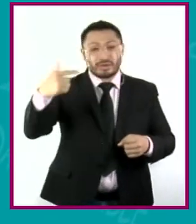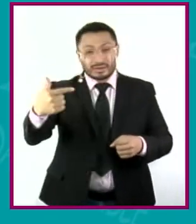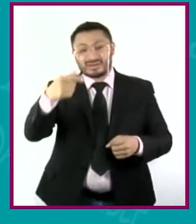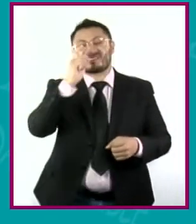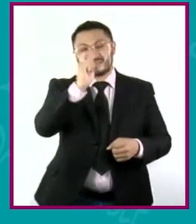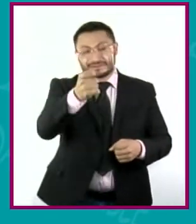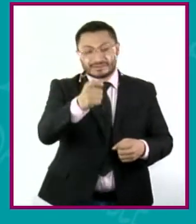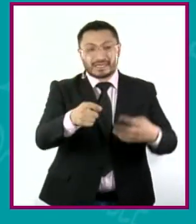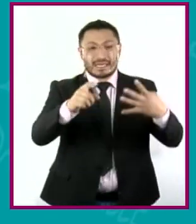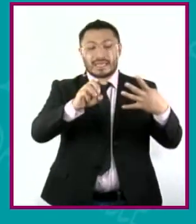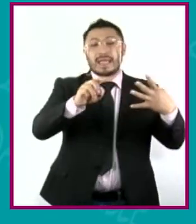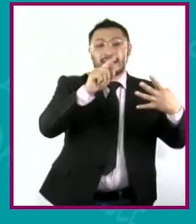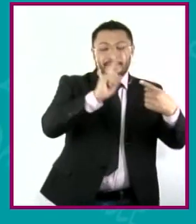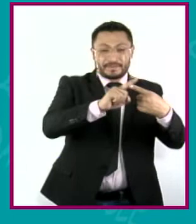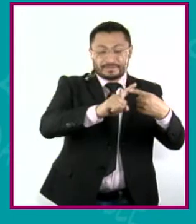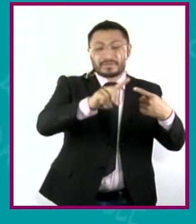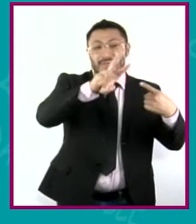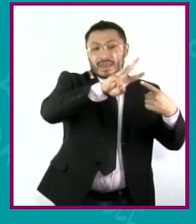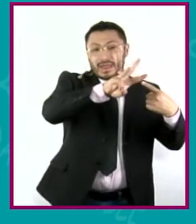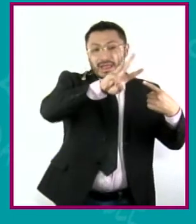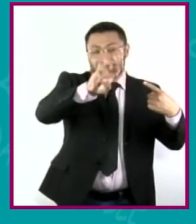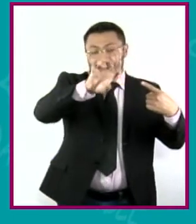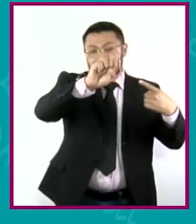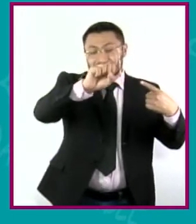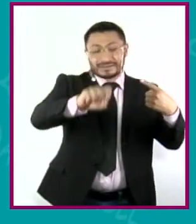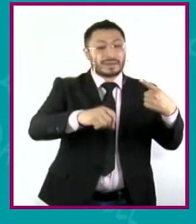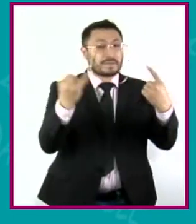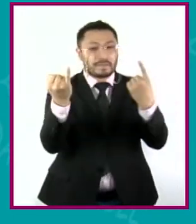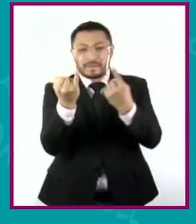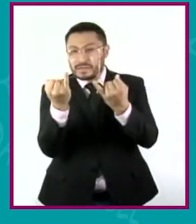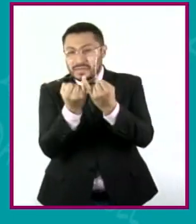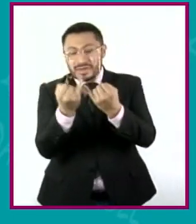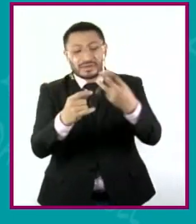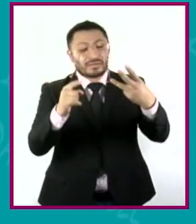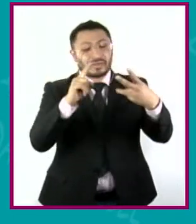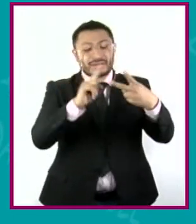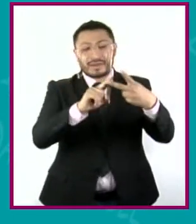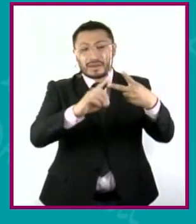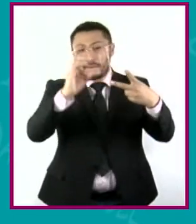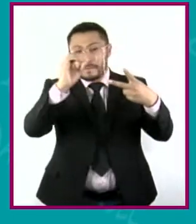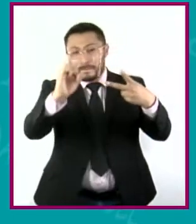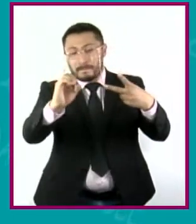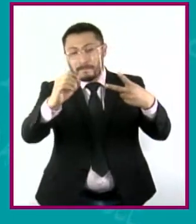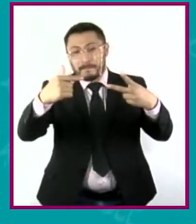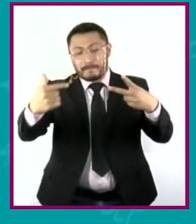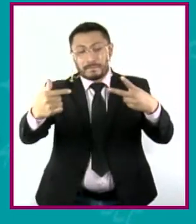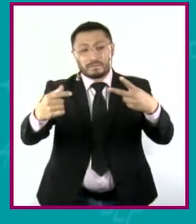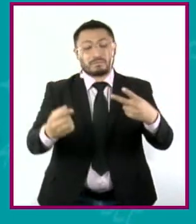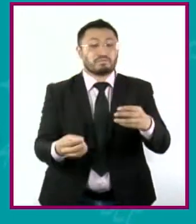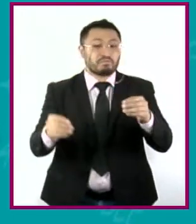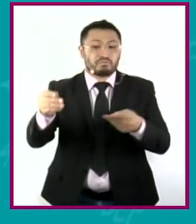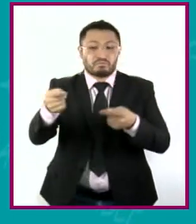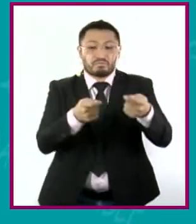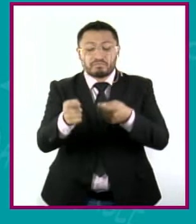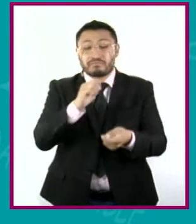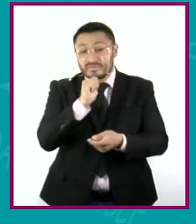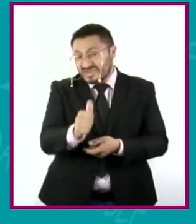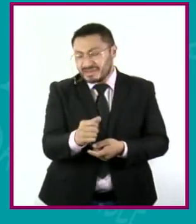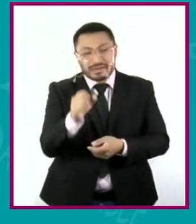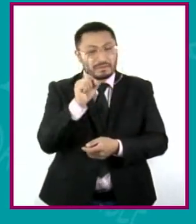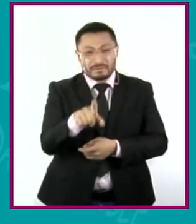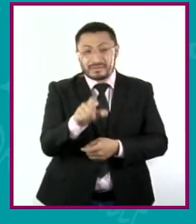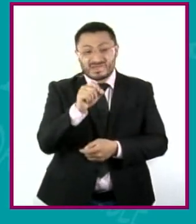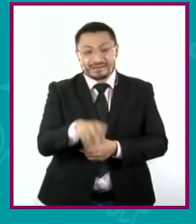decir, que rotar 360 grados es lo mismo que hacer ninguna rotación. Se trata de una simetría